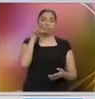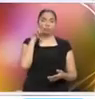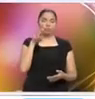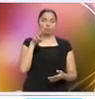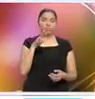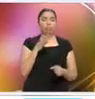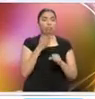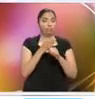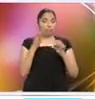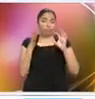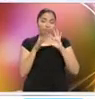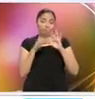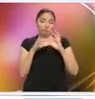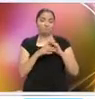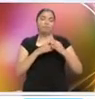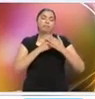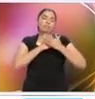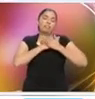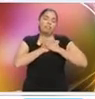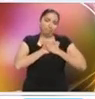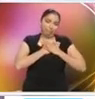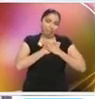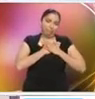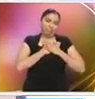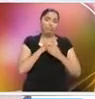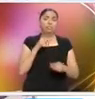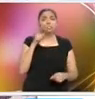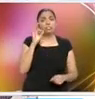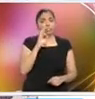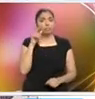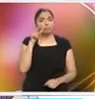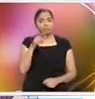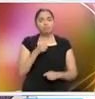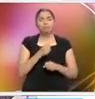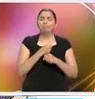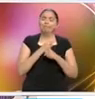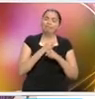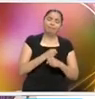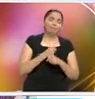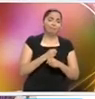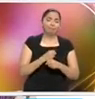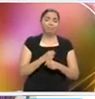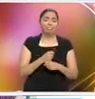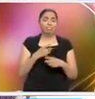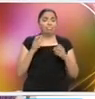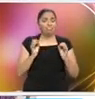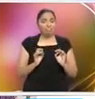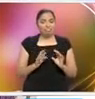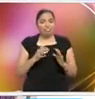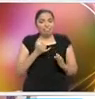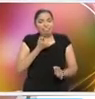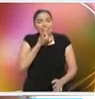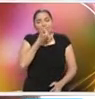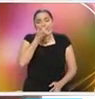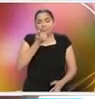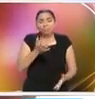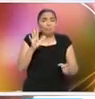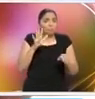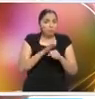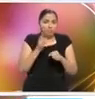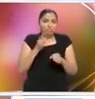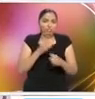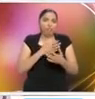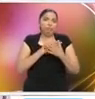poco del amor. Por más leve que sea, usted ha sufrido, ha cometido alguna locura a causa del amor. De no ser